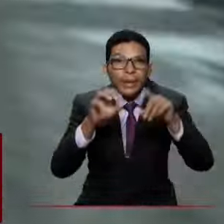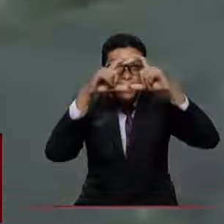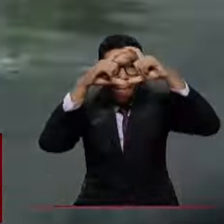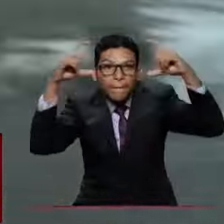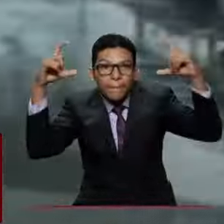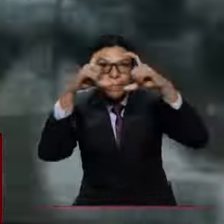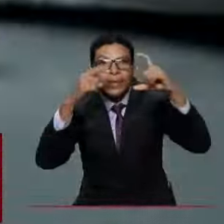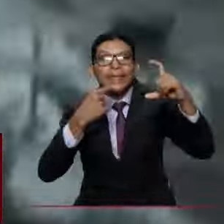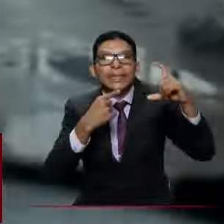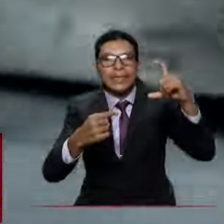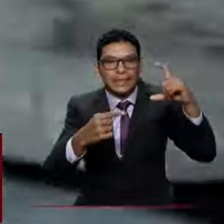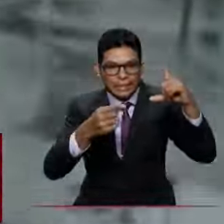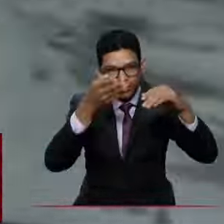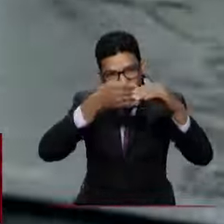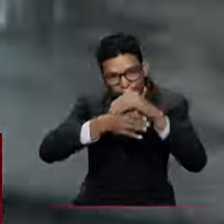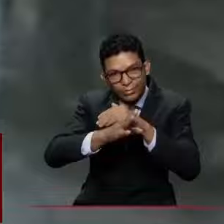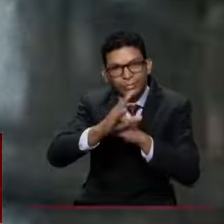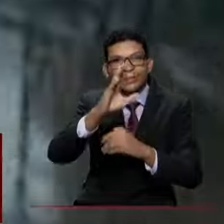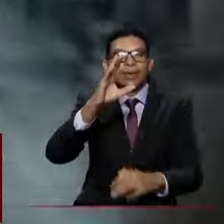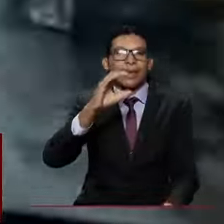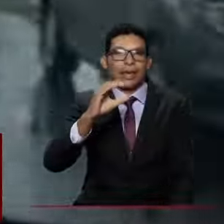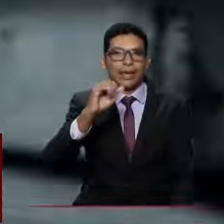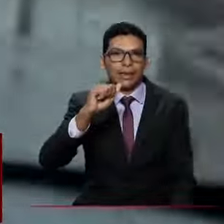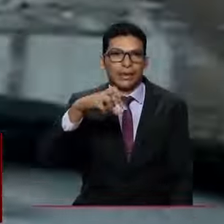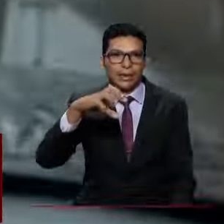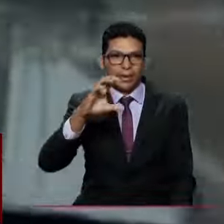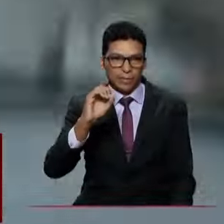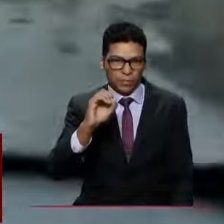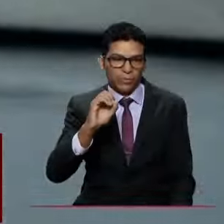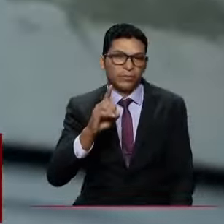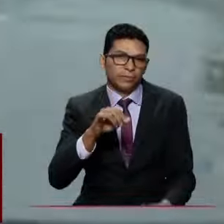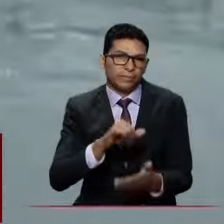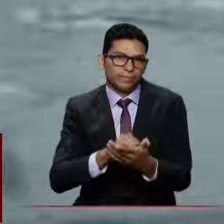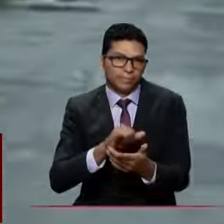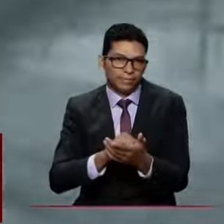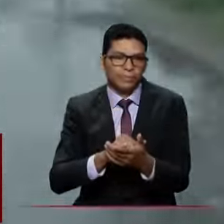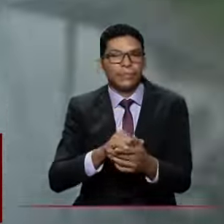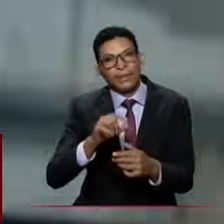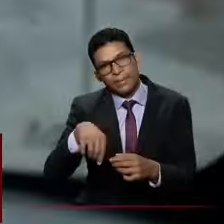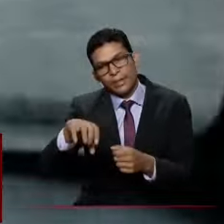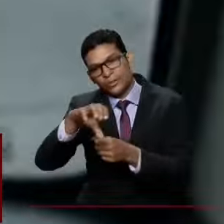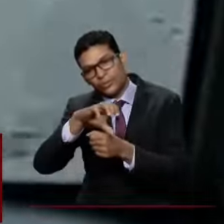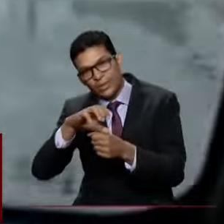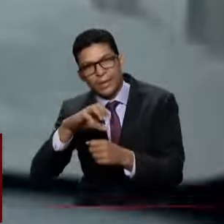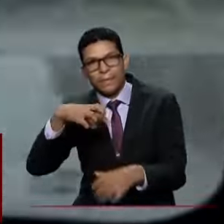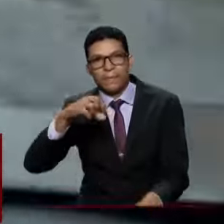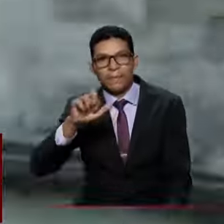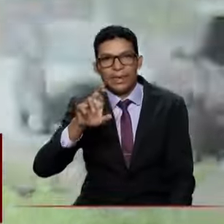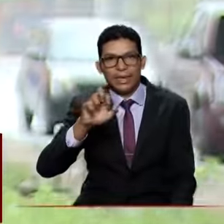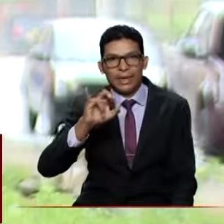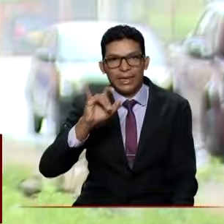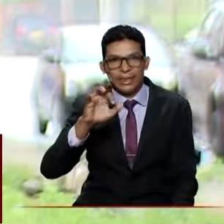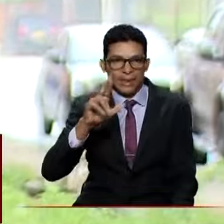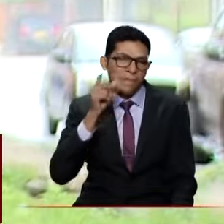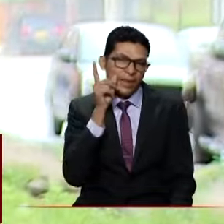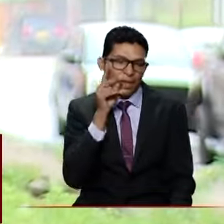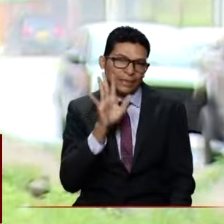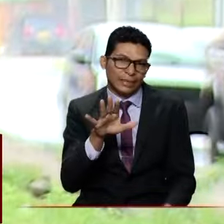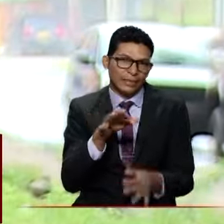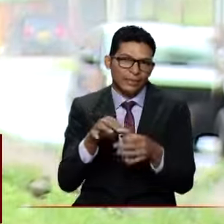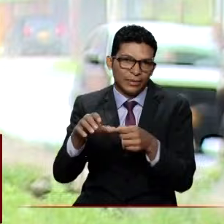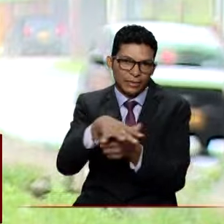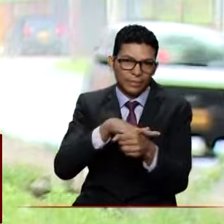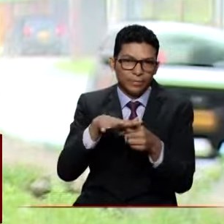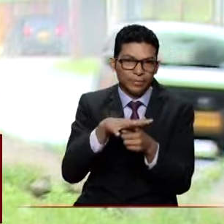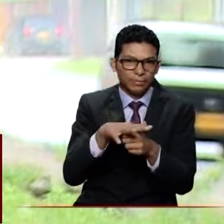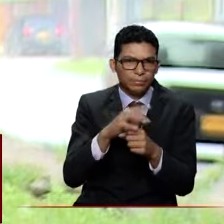la bienvenida a la urbanización Ciudad del Campo y a la urbanización Ciudad Pereira. Creo que de esta forma les queda un poco claro. Ahora